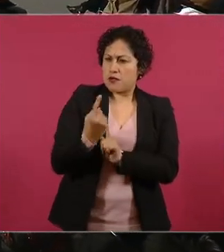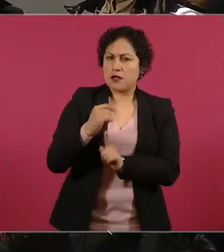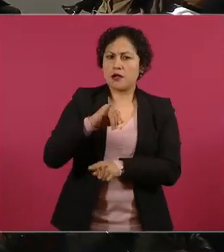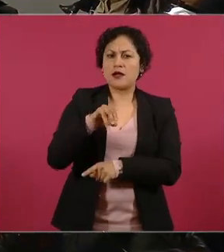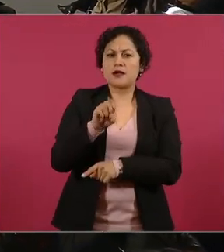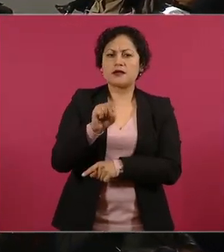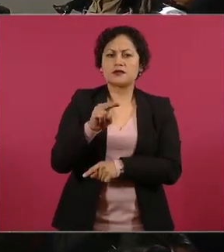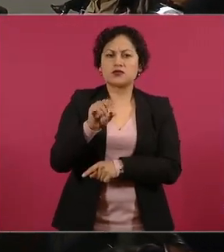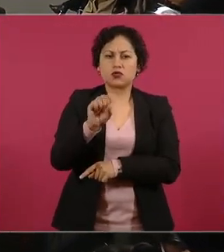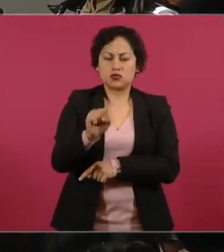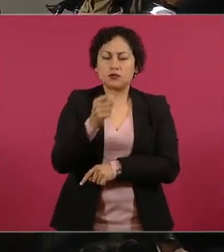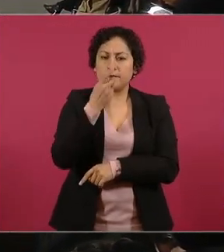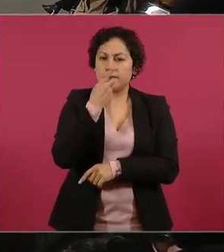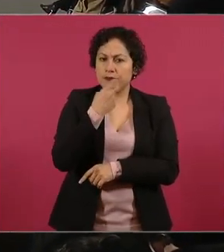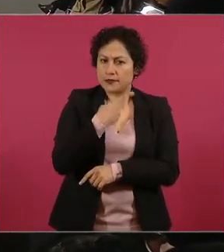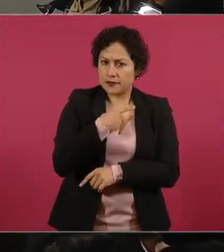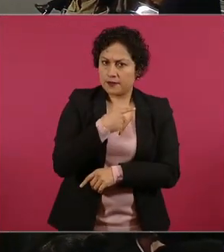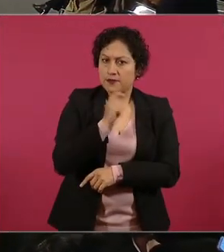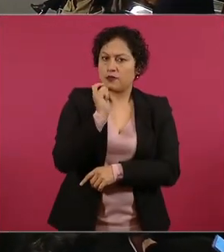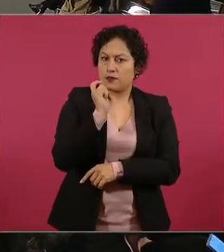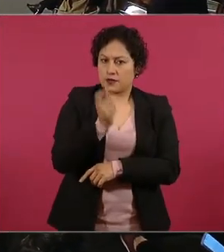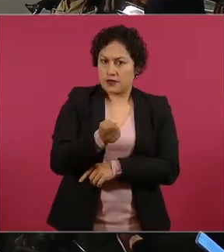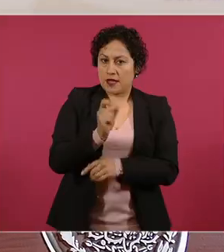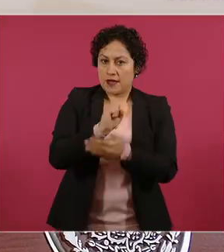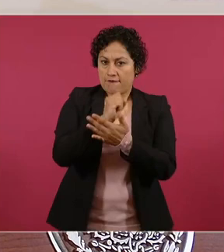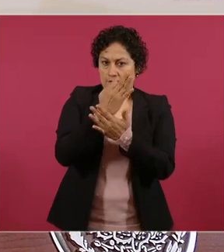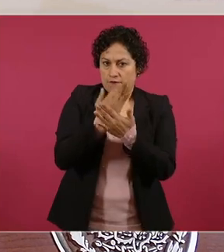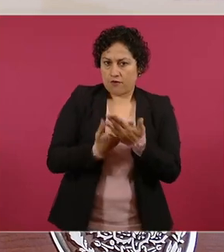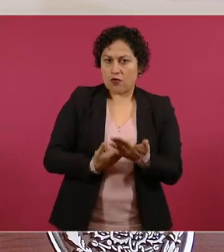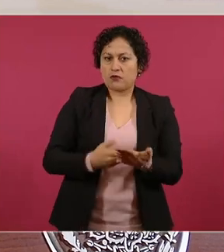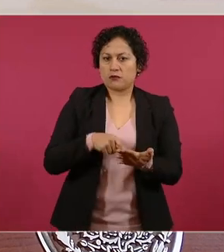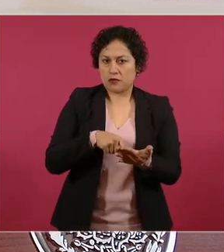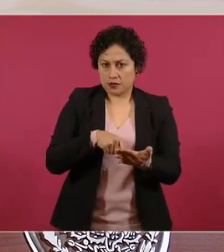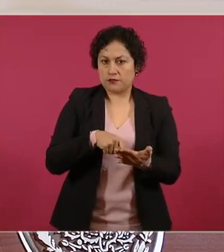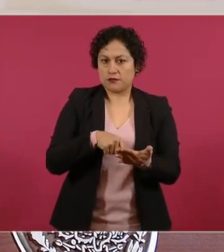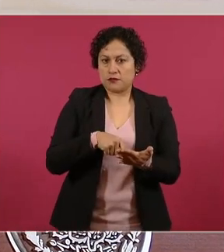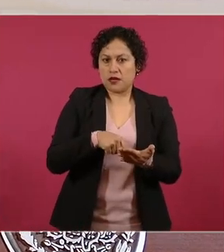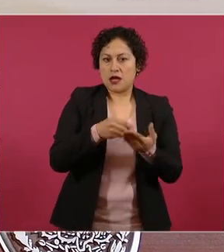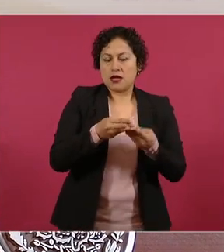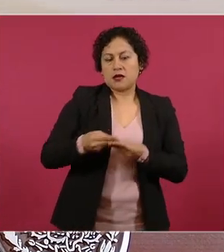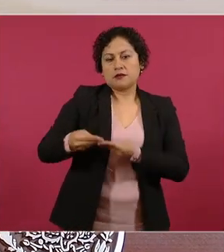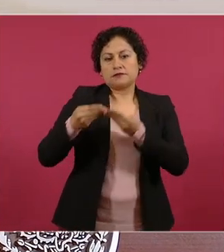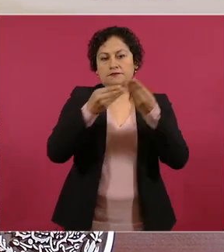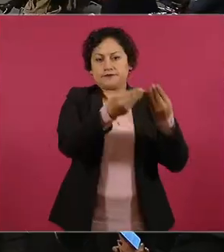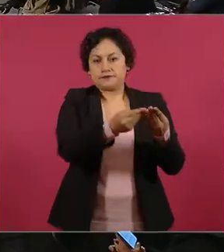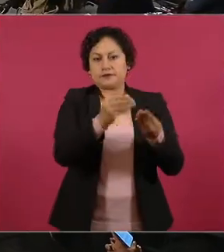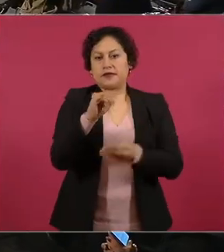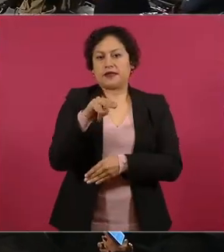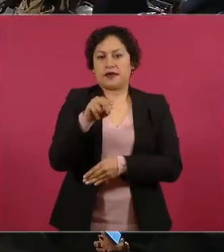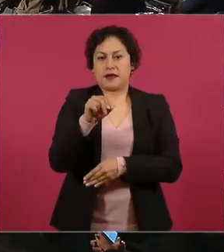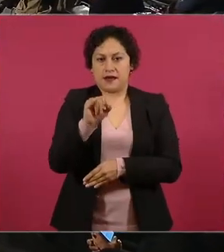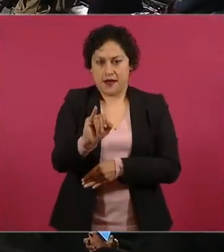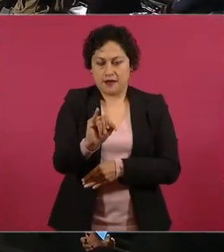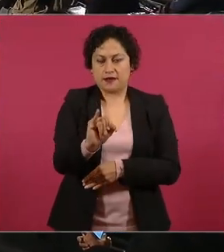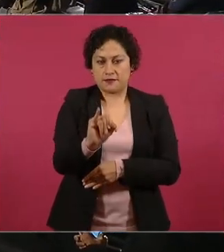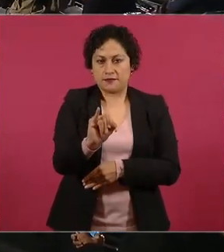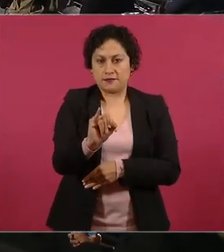que tienen que entregar un informe, ¿no?, al INAI, y esto que